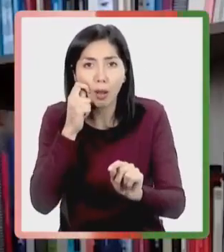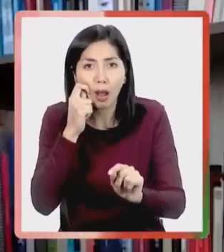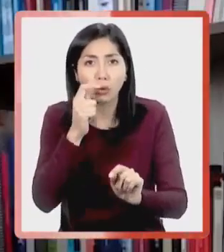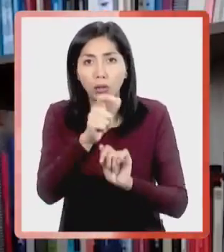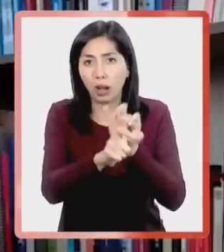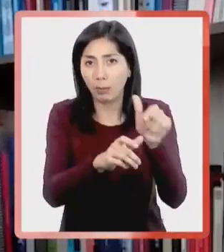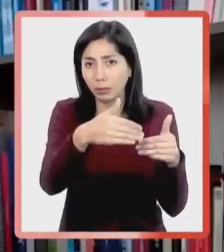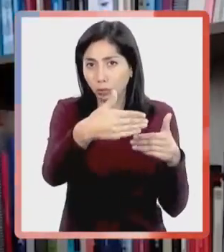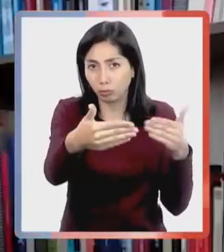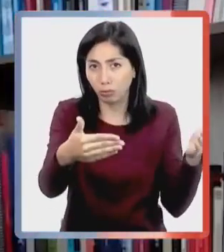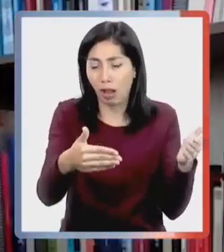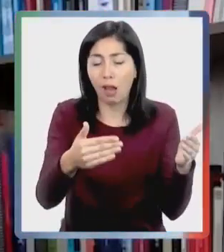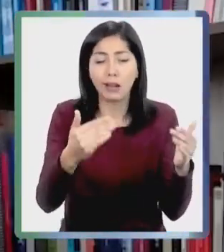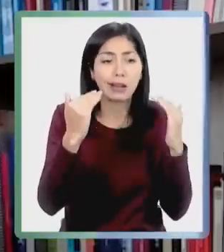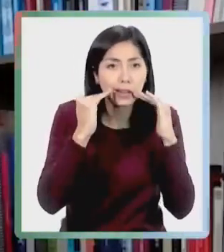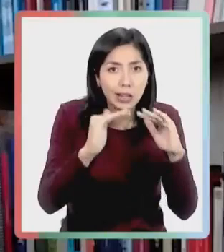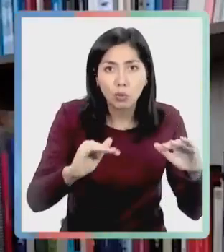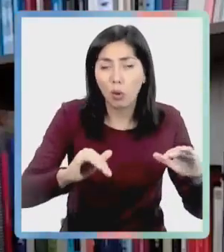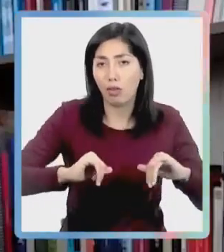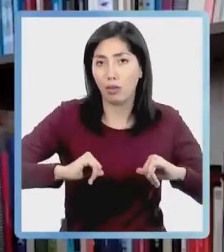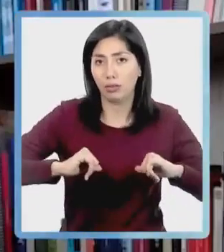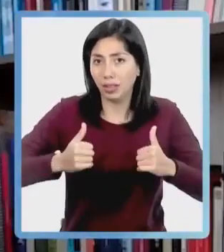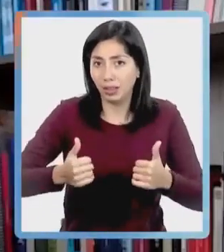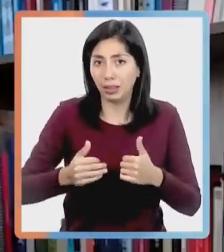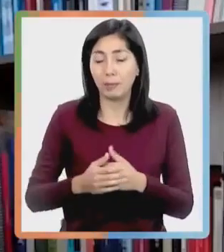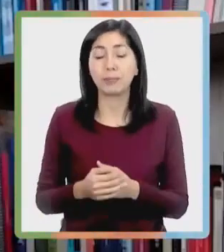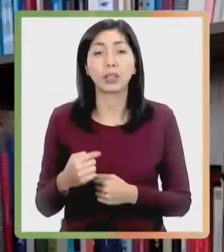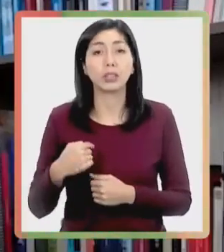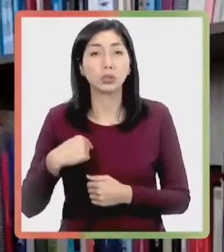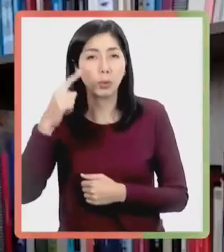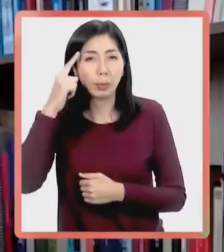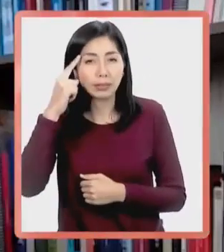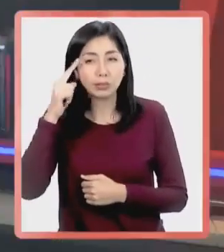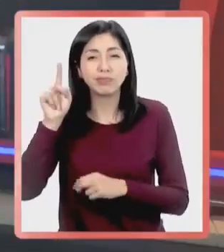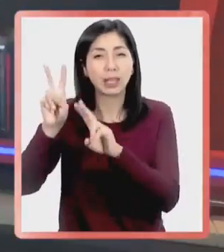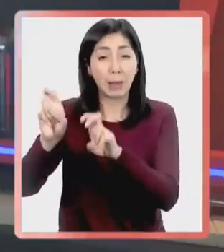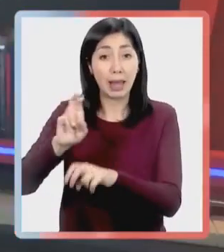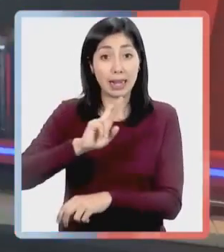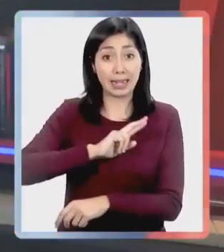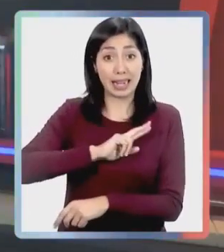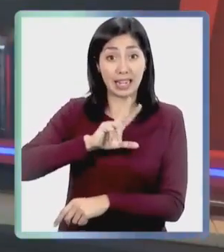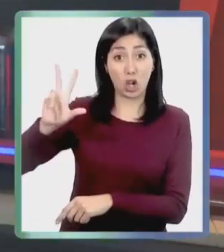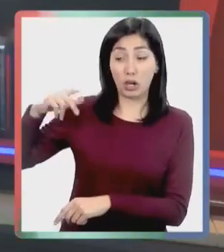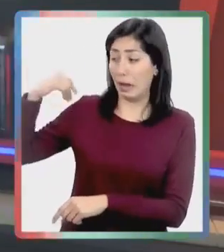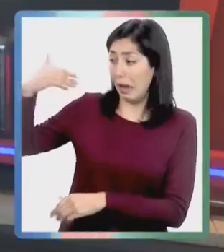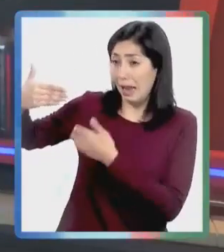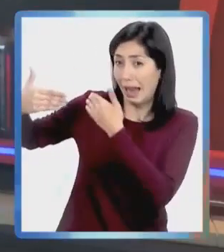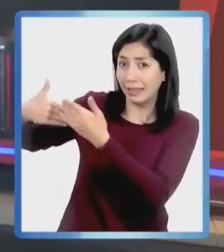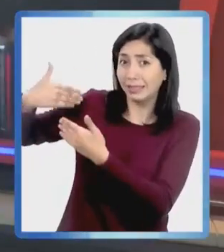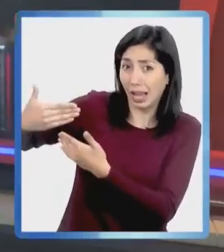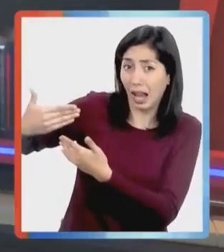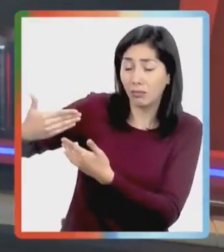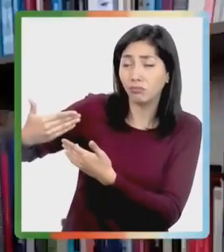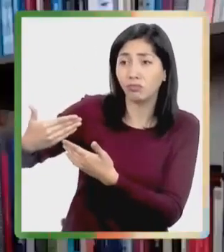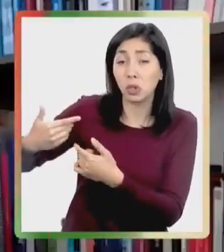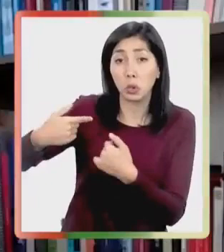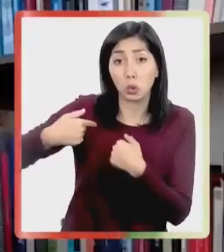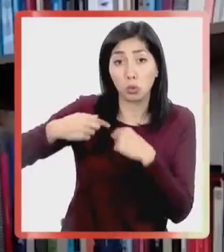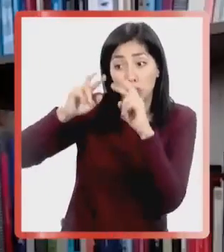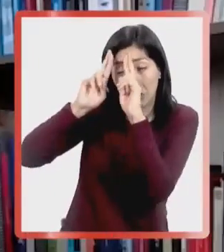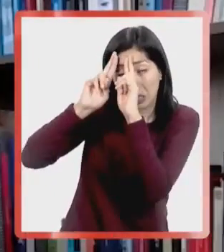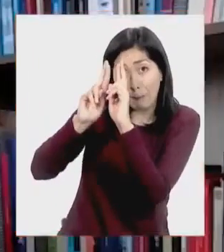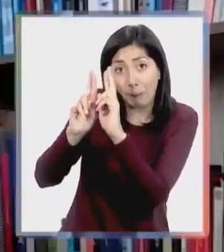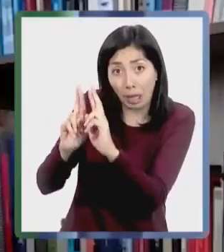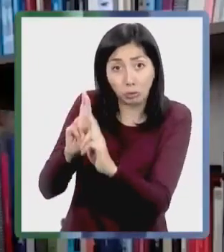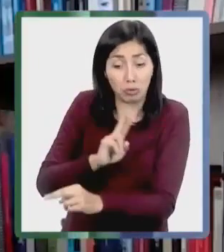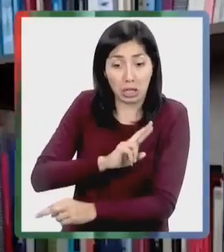humanos de los demás, en este caso de niñas y adolescentes. Yo tiendo a pensar que esa herencia religiosa, si bien respeto plenamente el